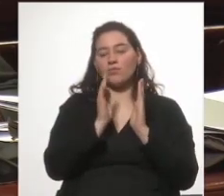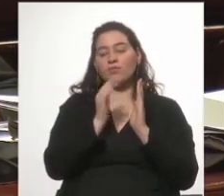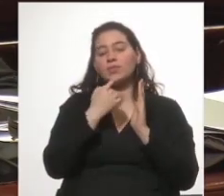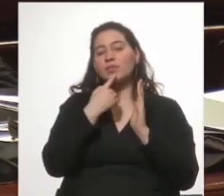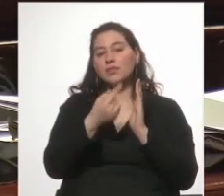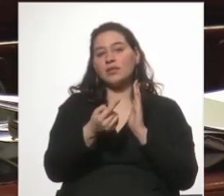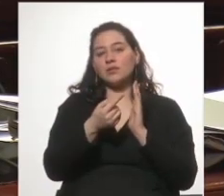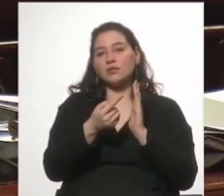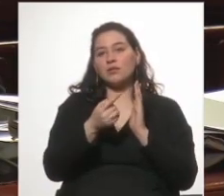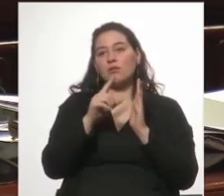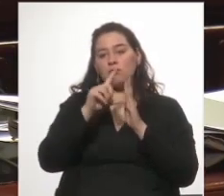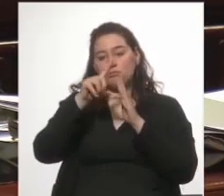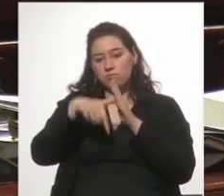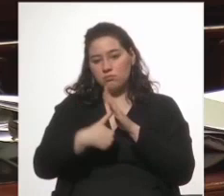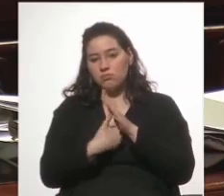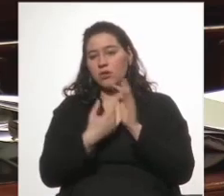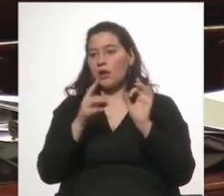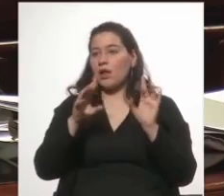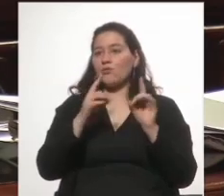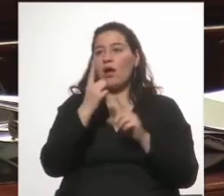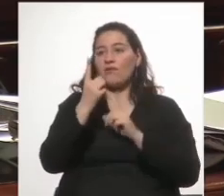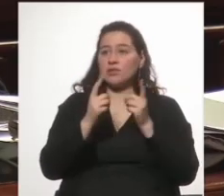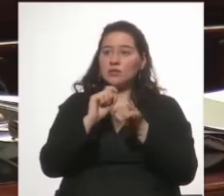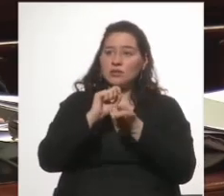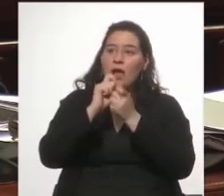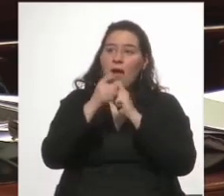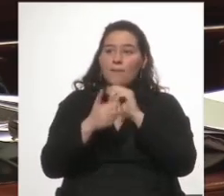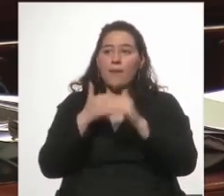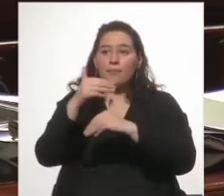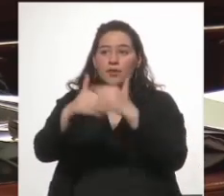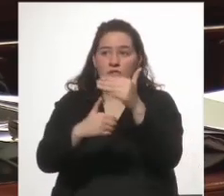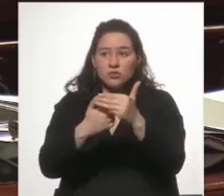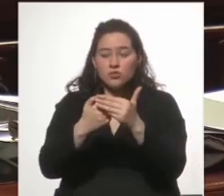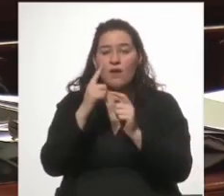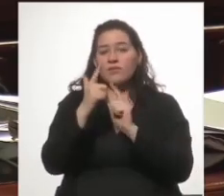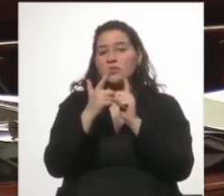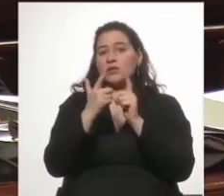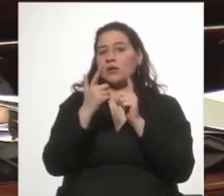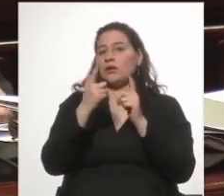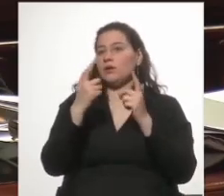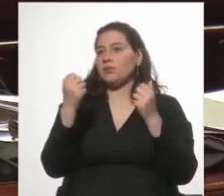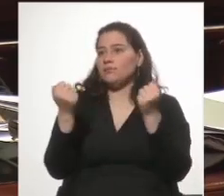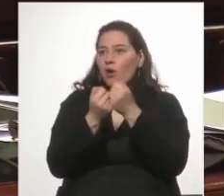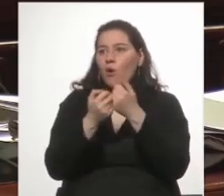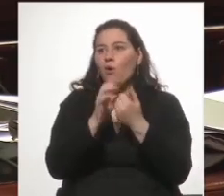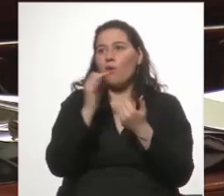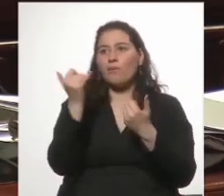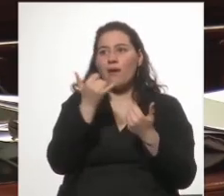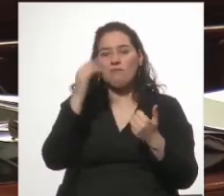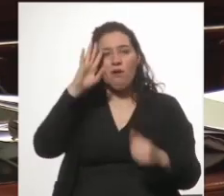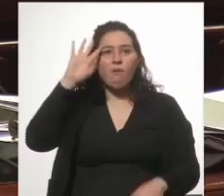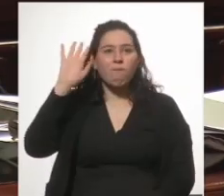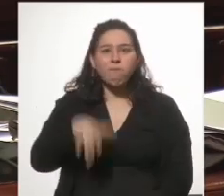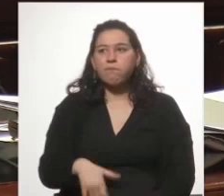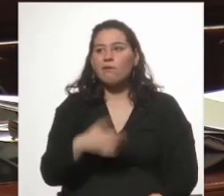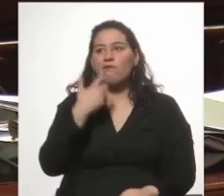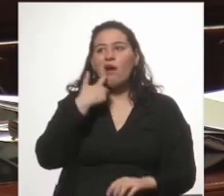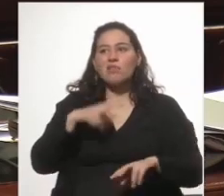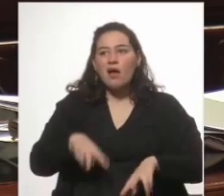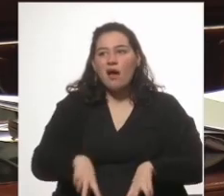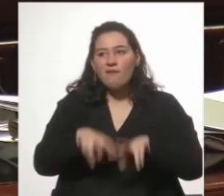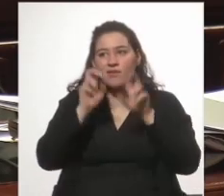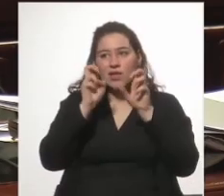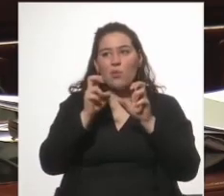retardo puede tener naturaleza penal cuando es injustificado, absurdo y pone en riesgo la averiguación de los